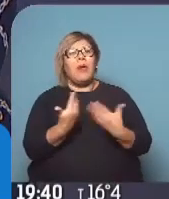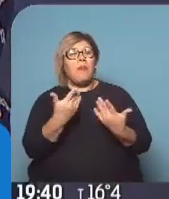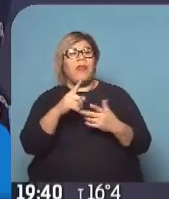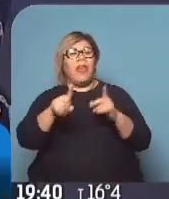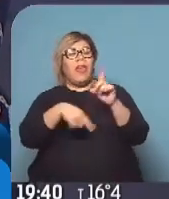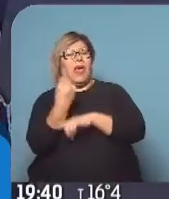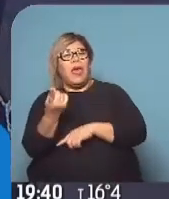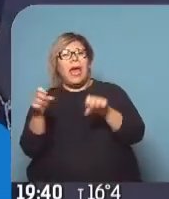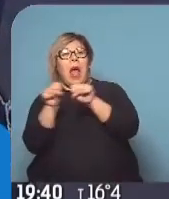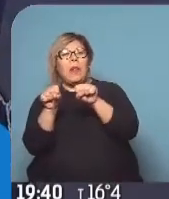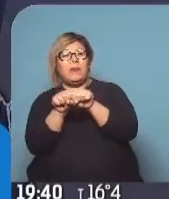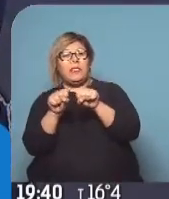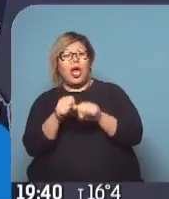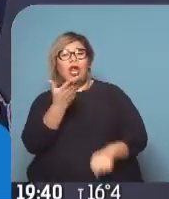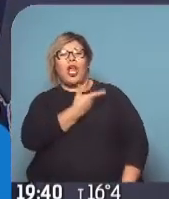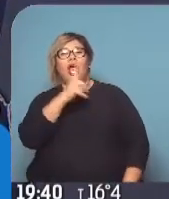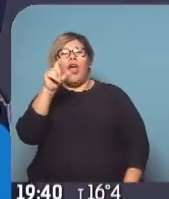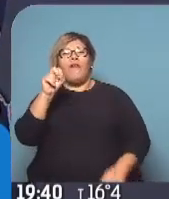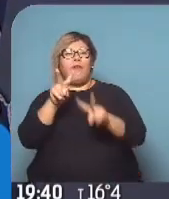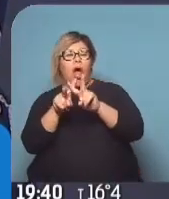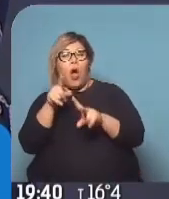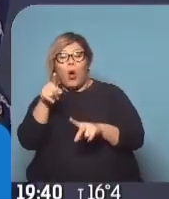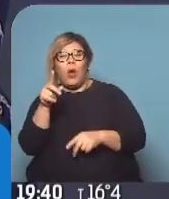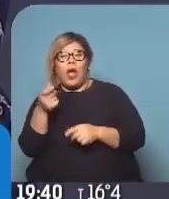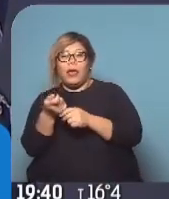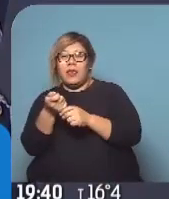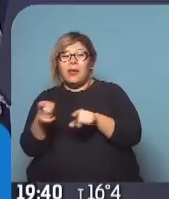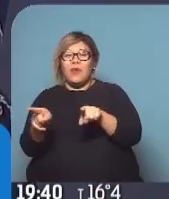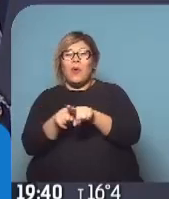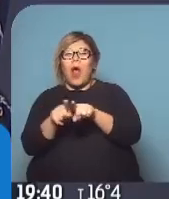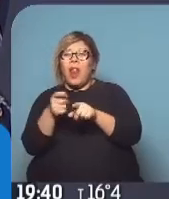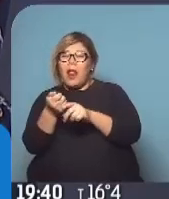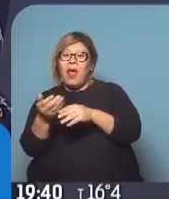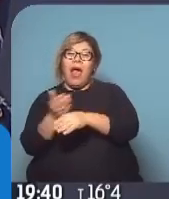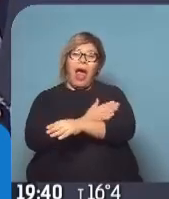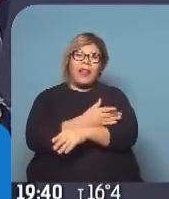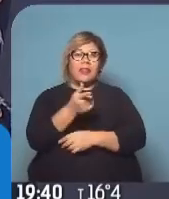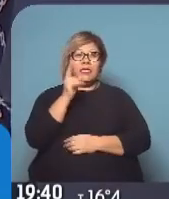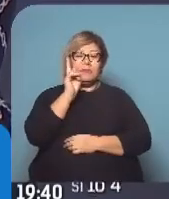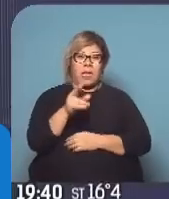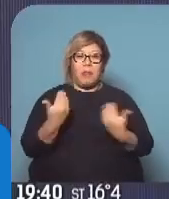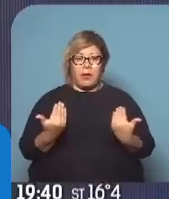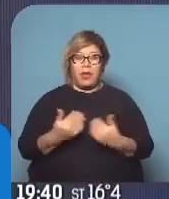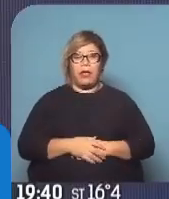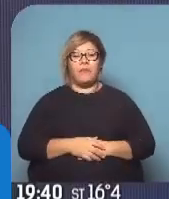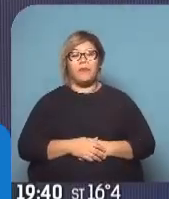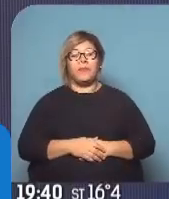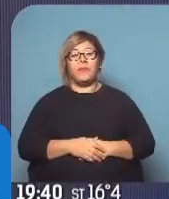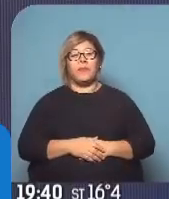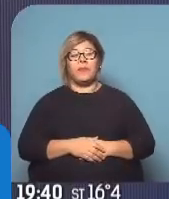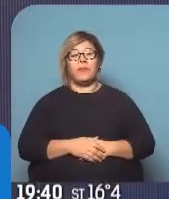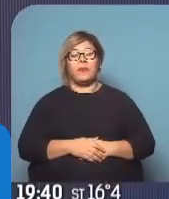digamos que es la nueva digamos es lo nuevo lo que se viene la plataforma y poder mostrar el trabajo